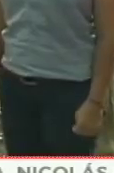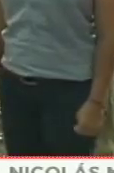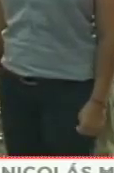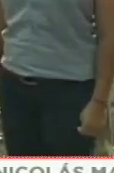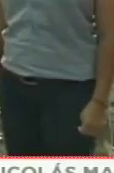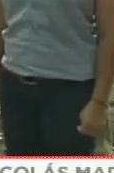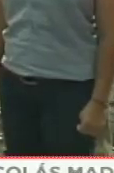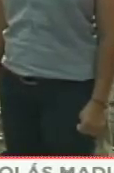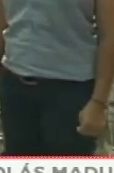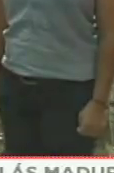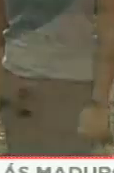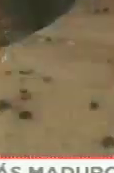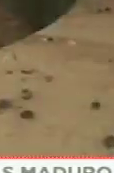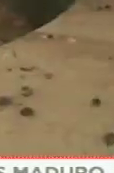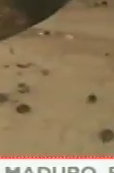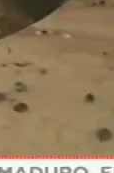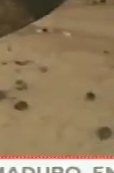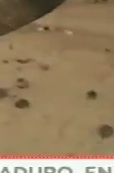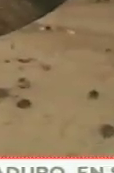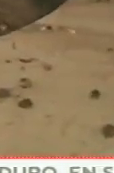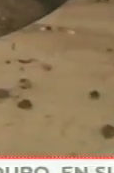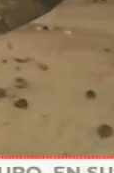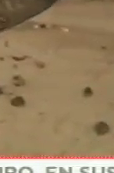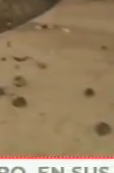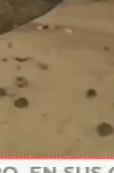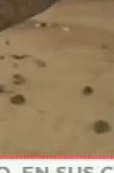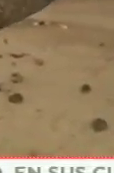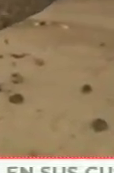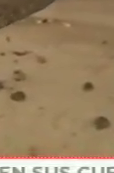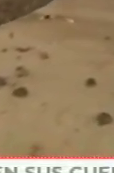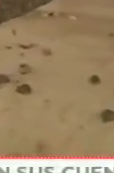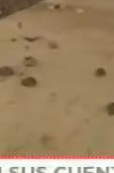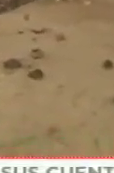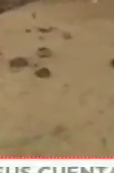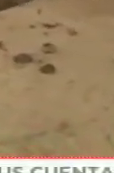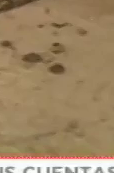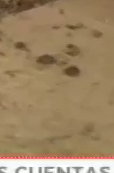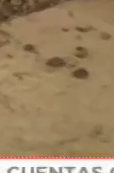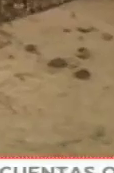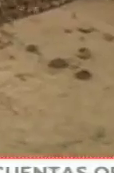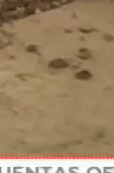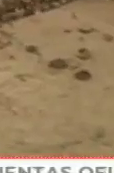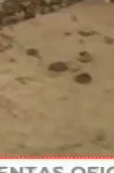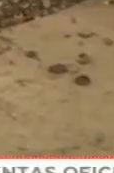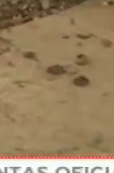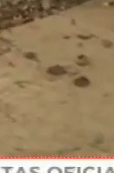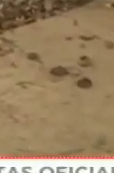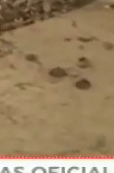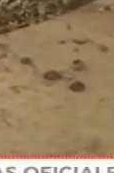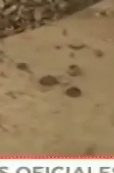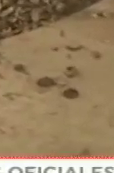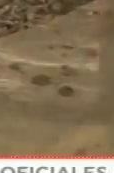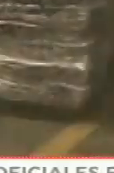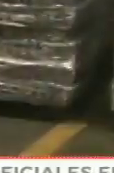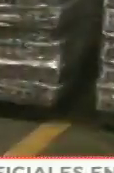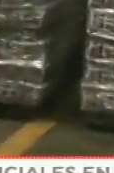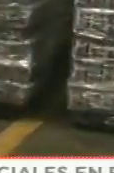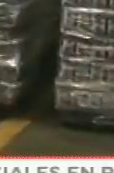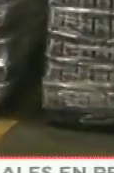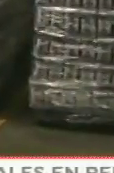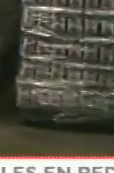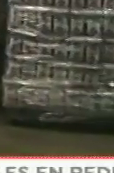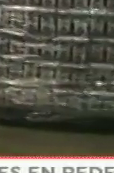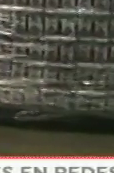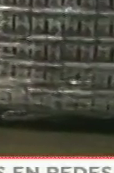de producción, una empresa que el Estado venezolano ha recuperado y ha logrado poner en plena marcha, pues, para garantizar la producción de